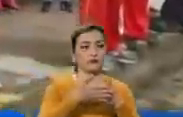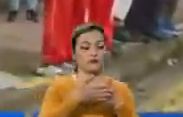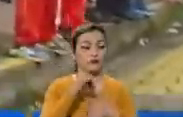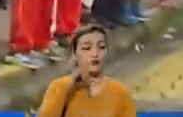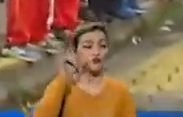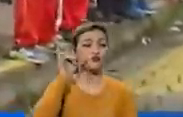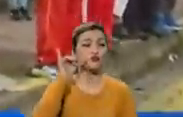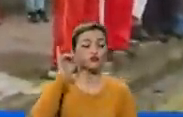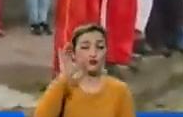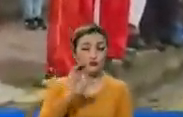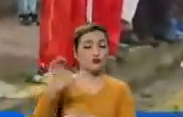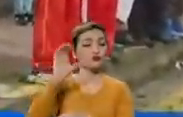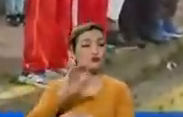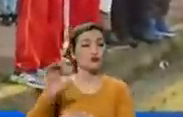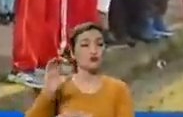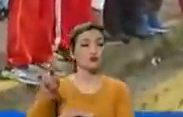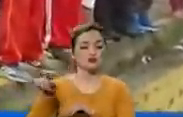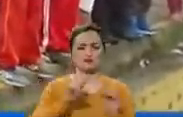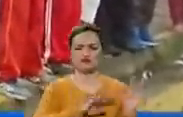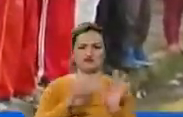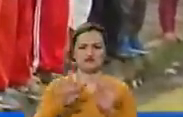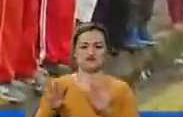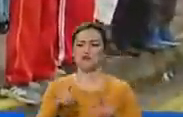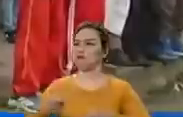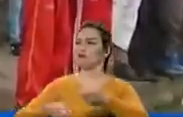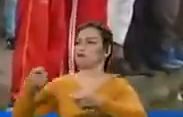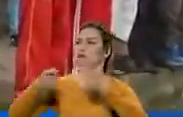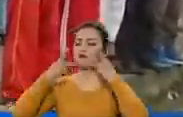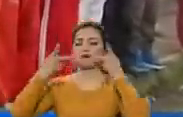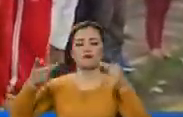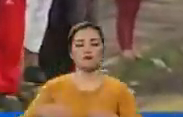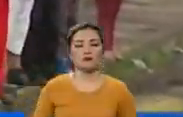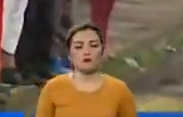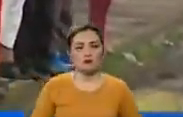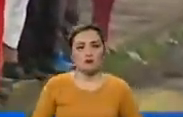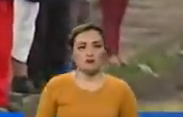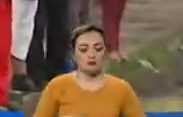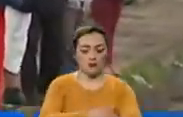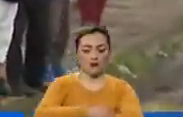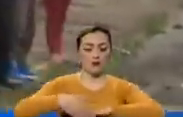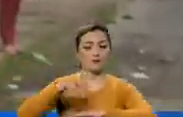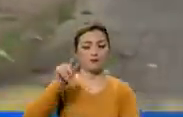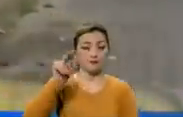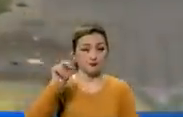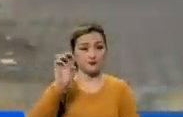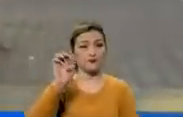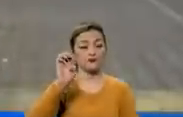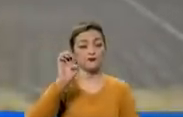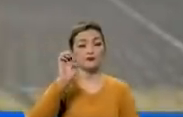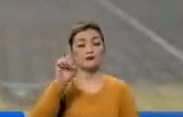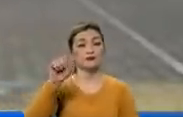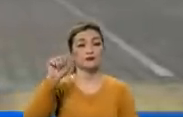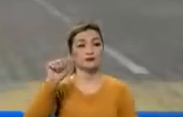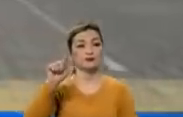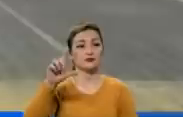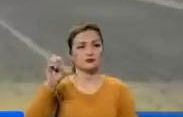Sangolquí y Conocoto, pues esto se transformó en un mercado. Lamentablemente esta calle Panzaleos no estaba preparada para recibir a